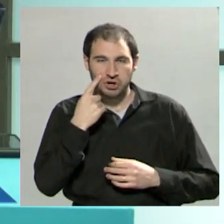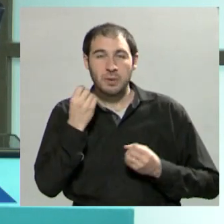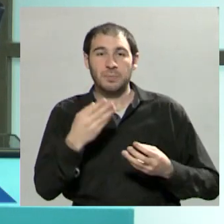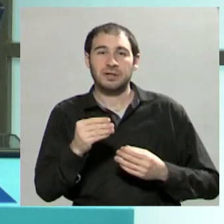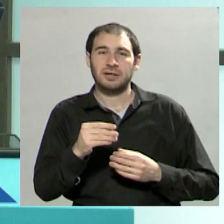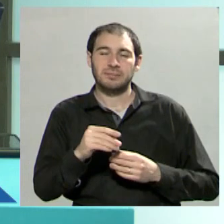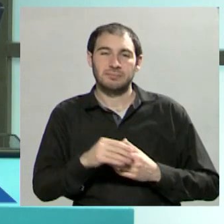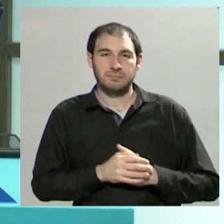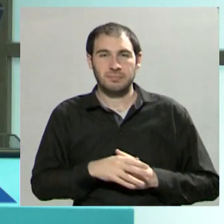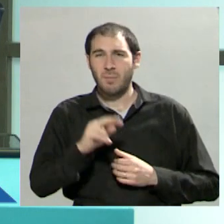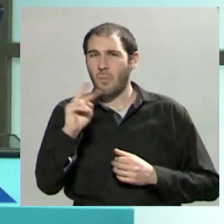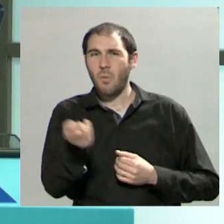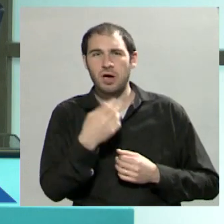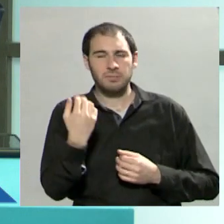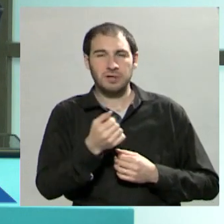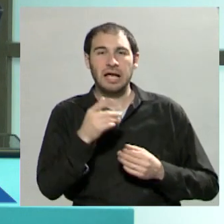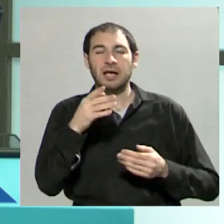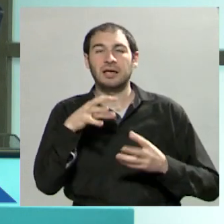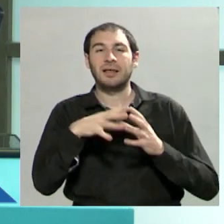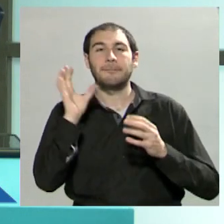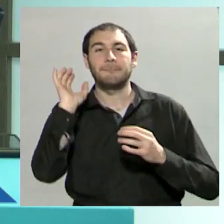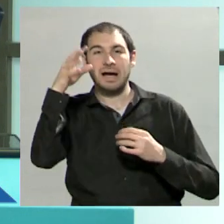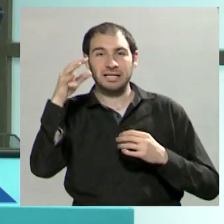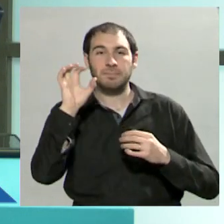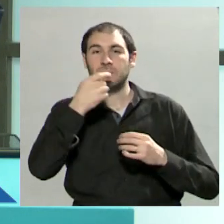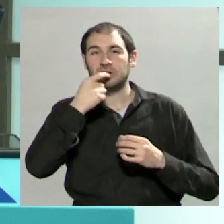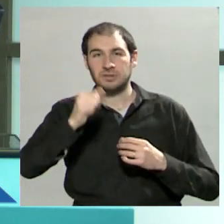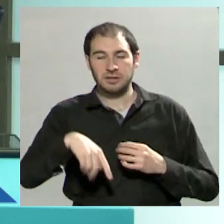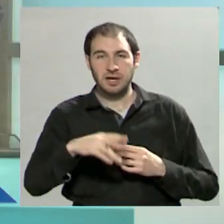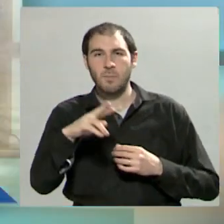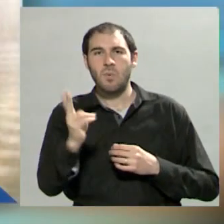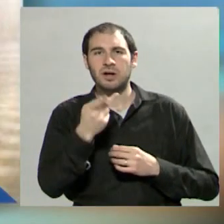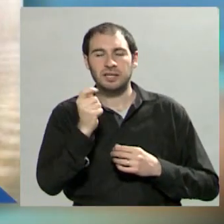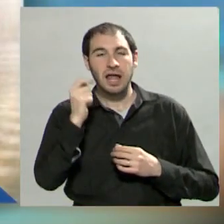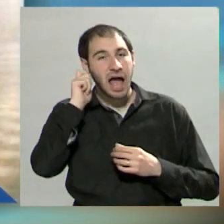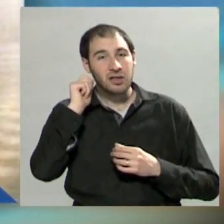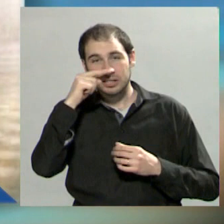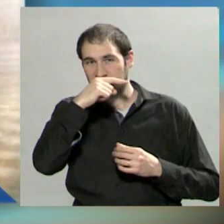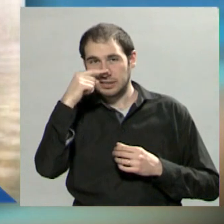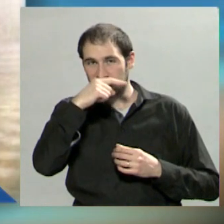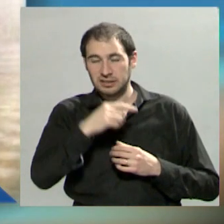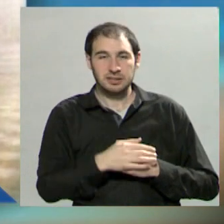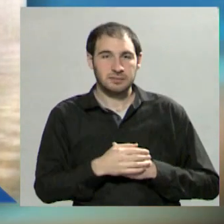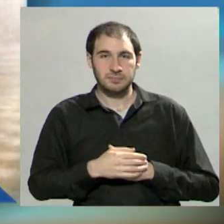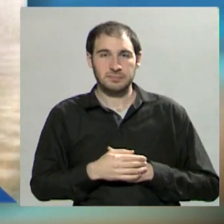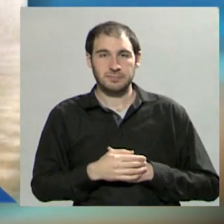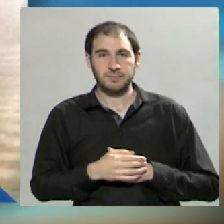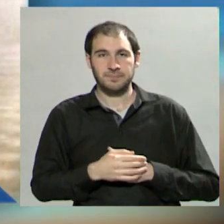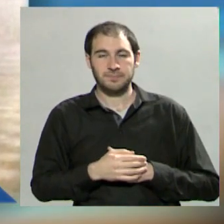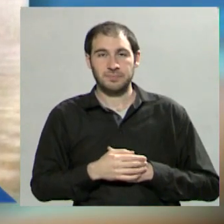hubo una pérdida importante en la disciplina en el básquet a nivel provincial. Falleció a los 77 años de